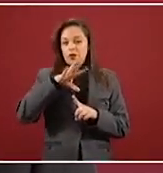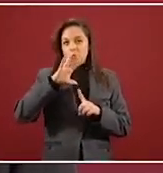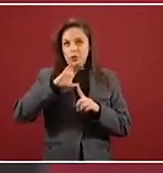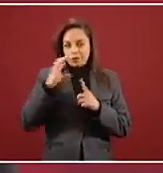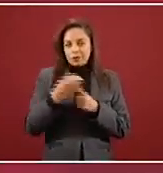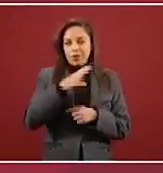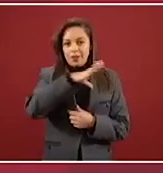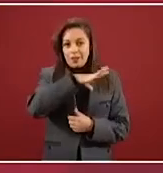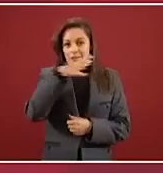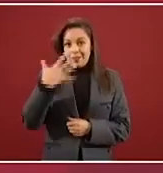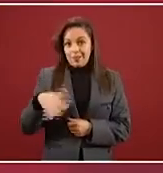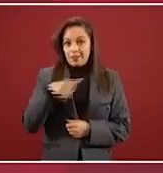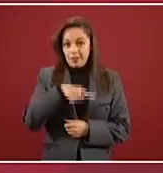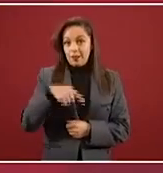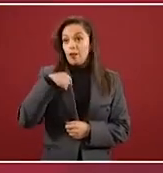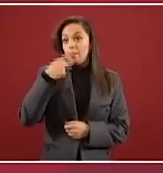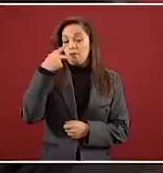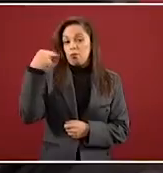por respeto,